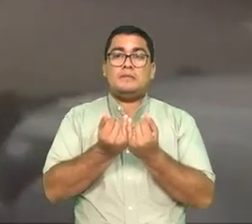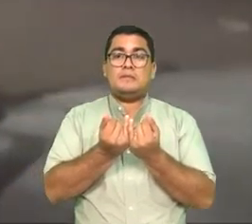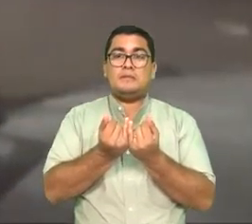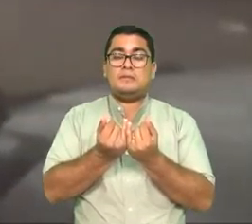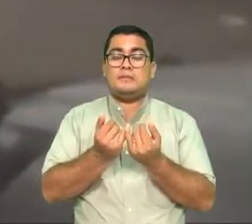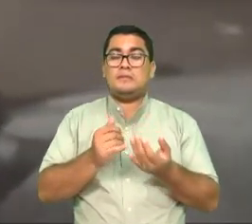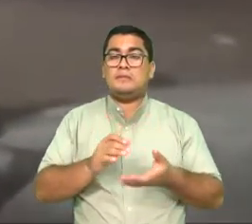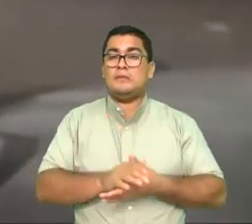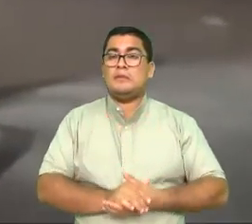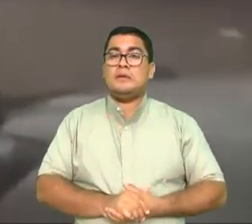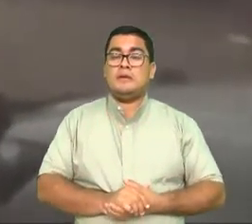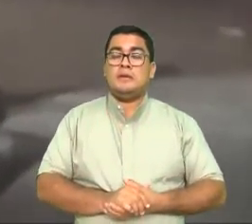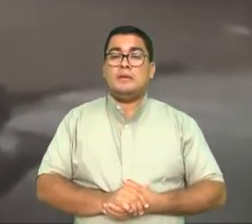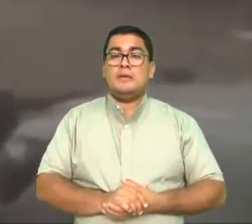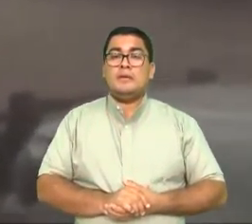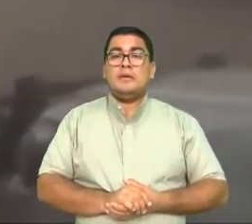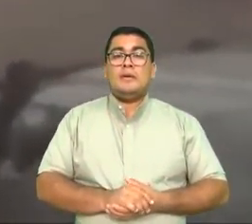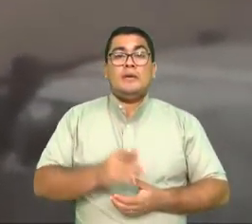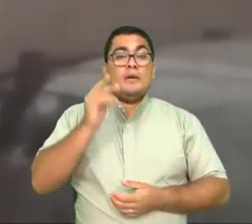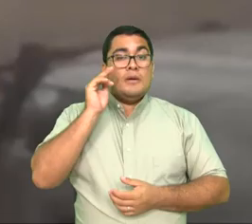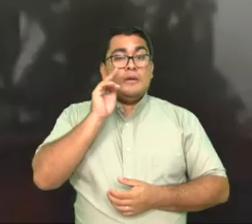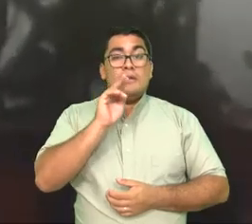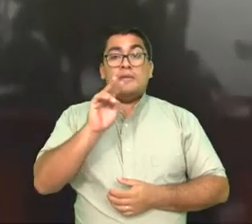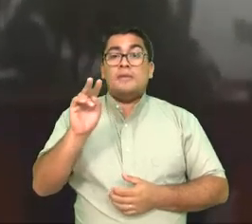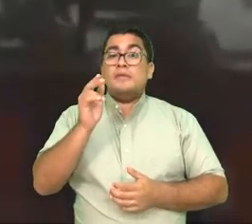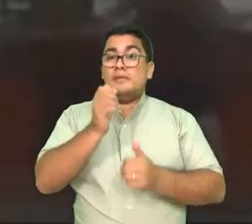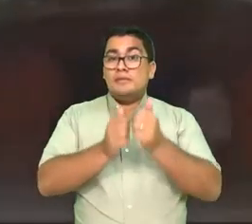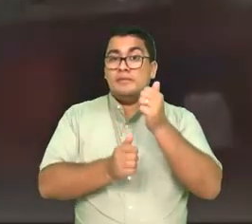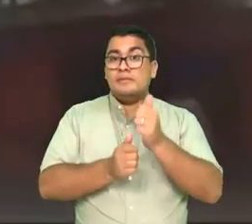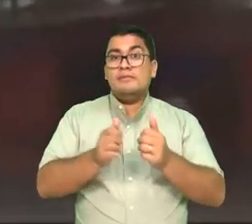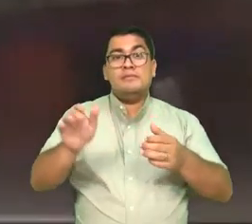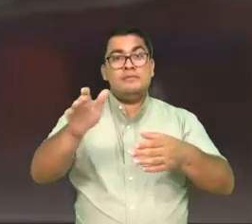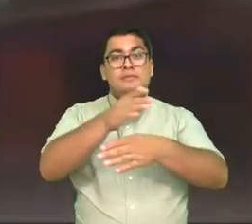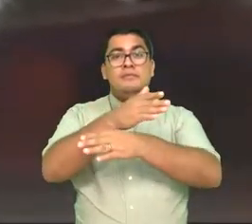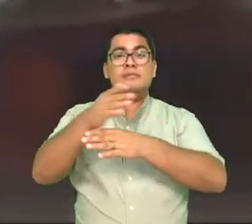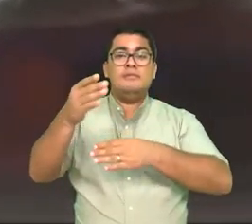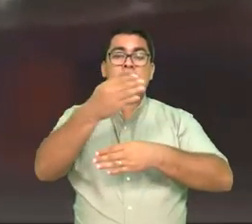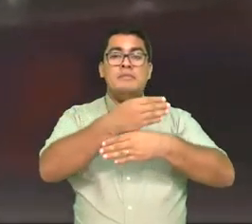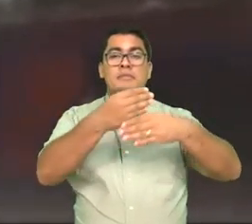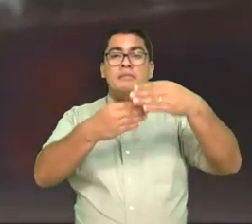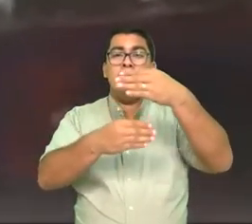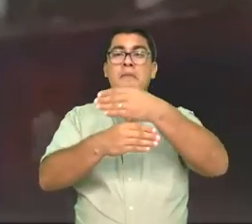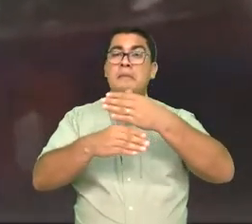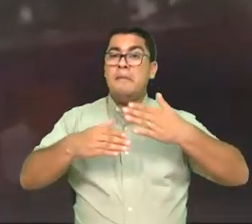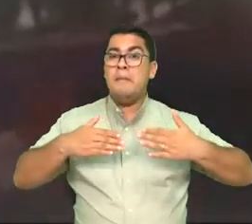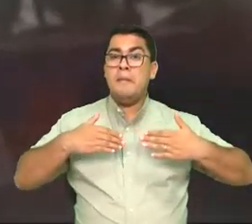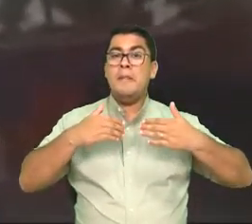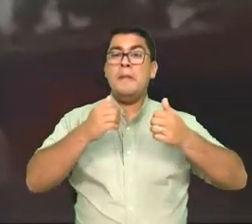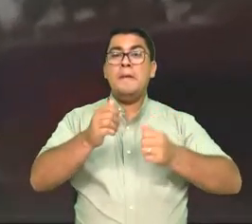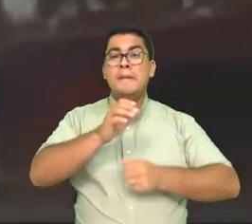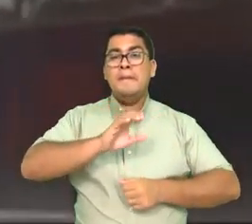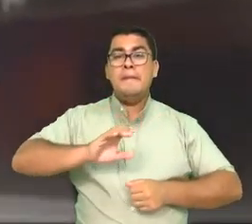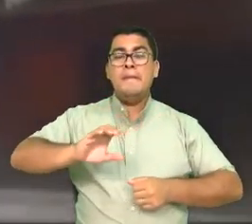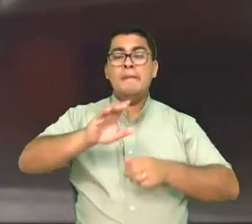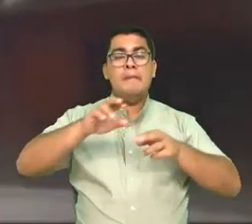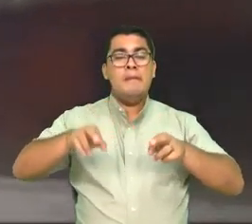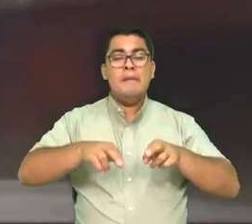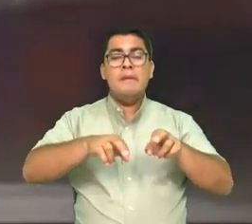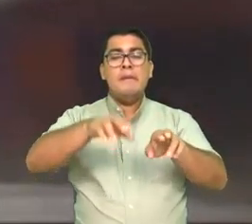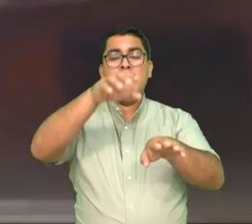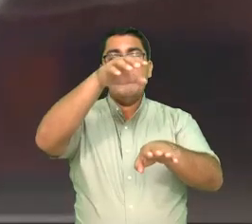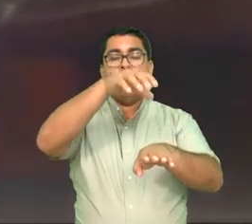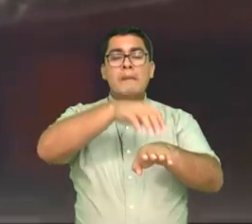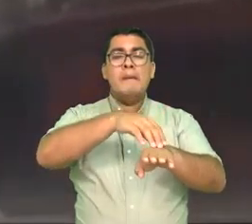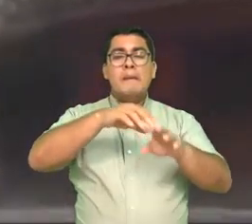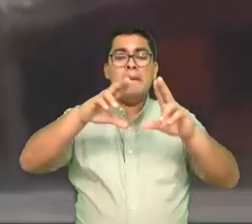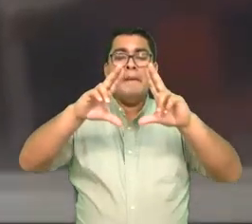raso. Además, se han visto afectadas infraestructuras de salud en los Silais Carazo, Río San Juan y en la región del Atlántico